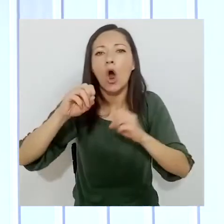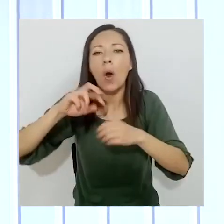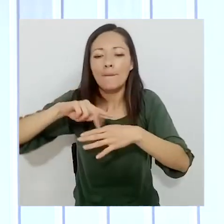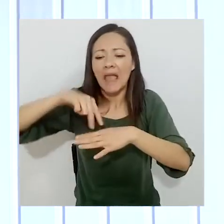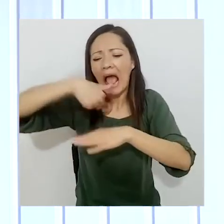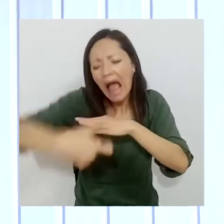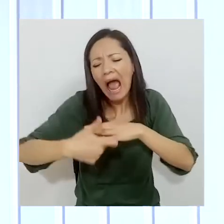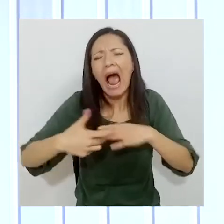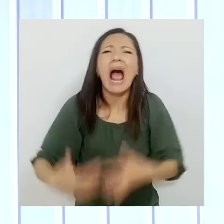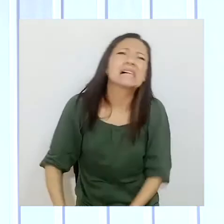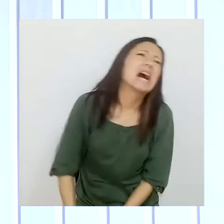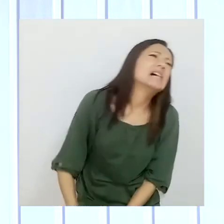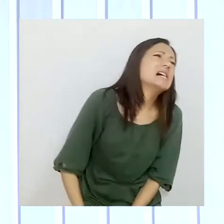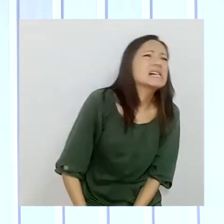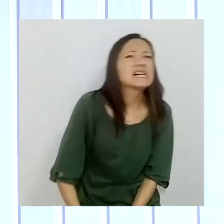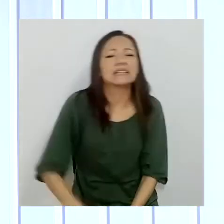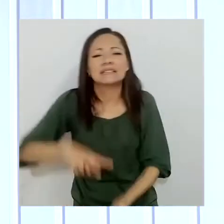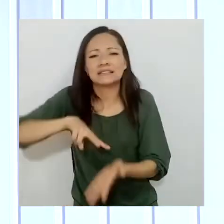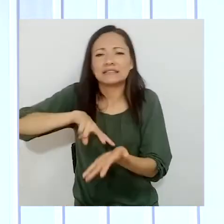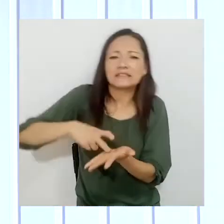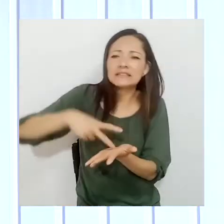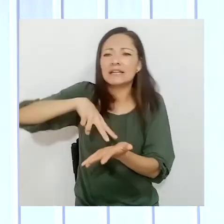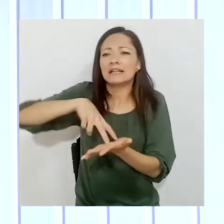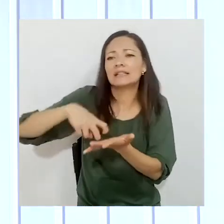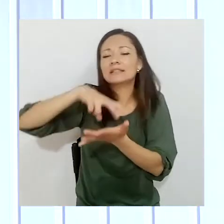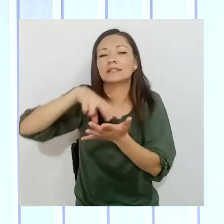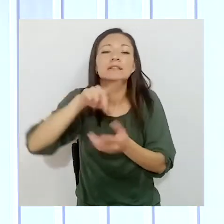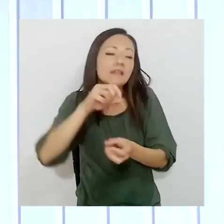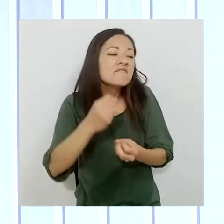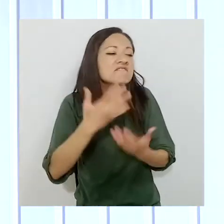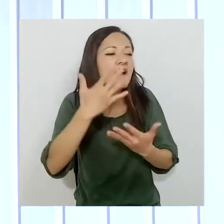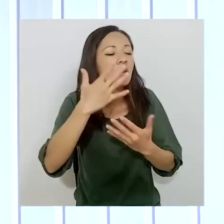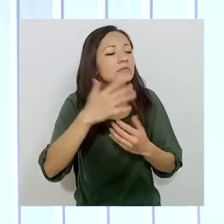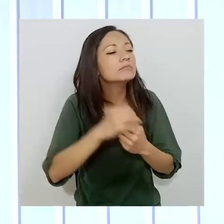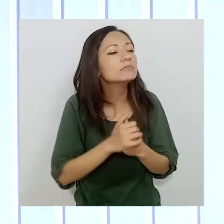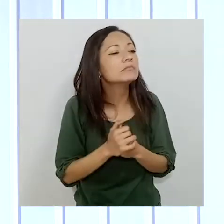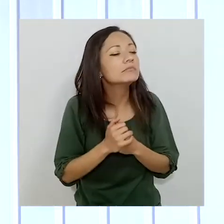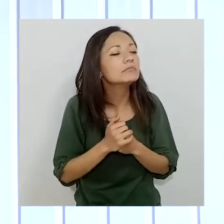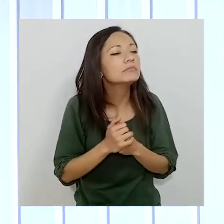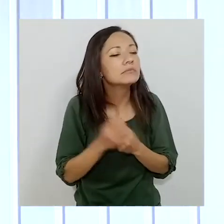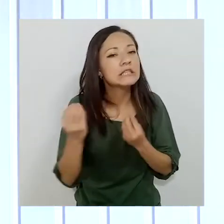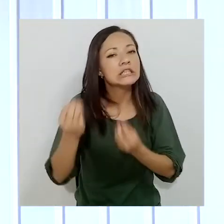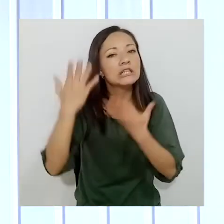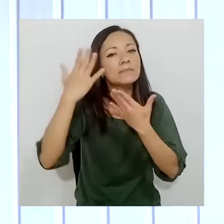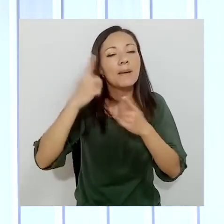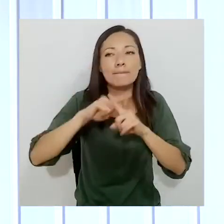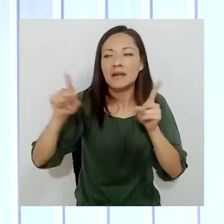vale quebrarse la pata literalmente. Vale. Él no nos va a dejar tirados.